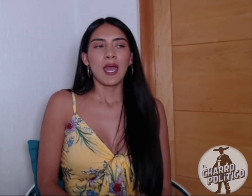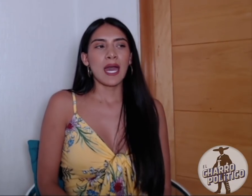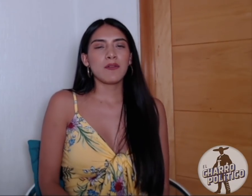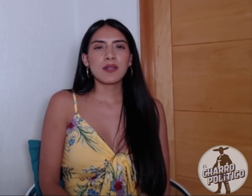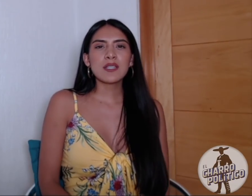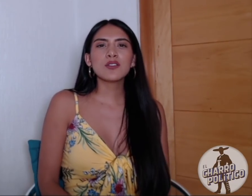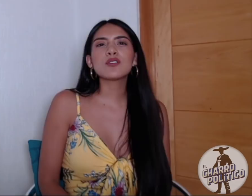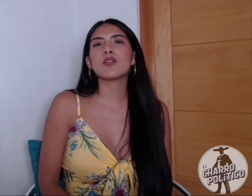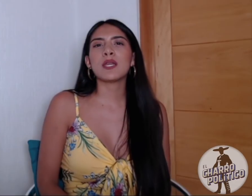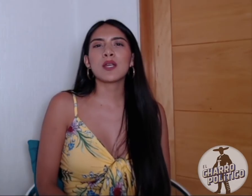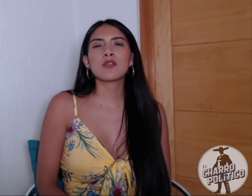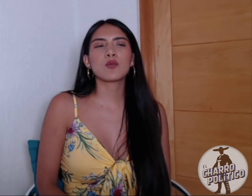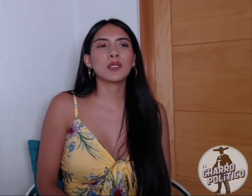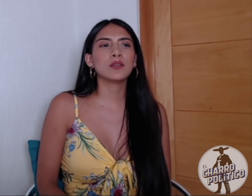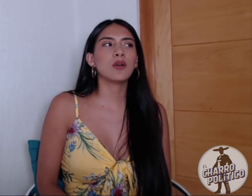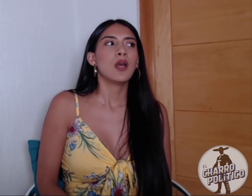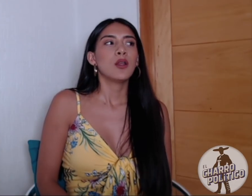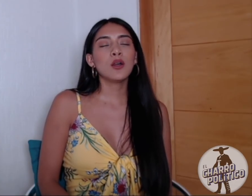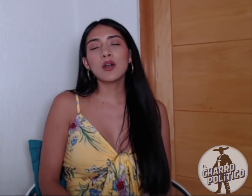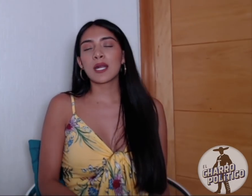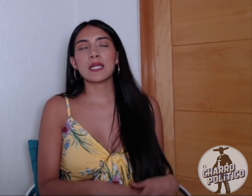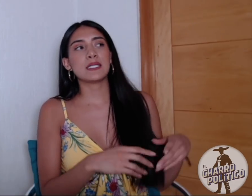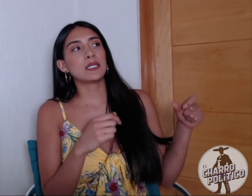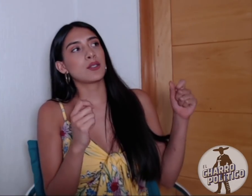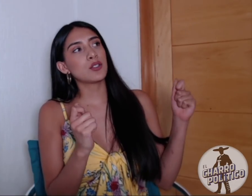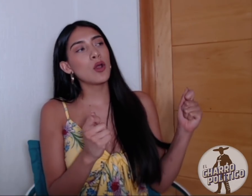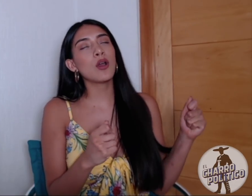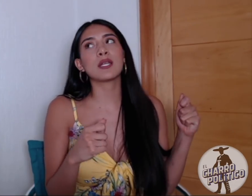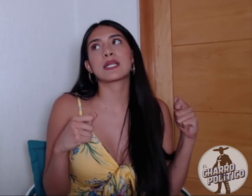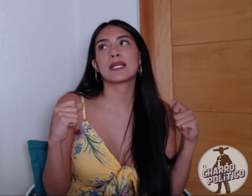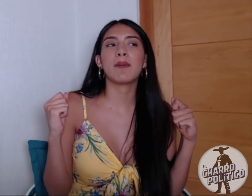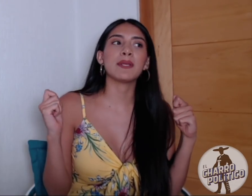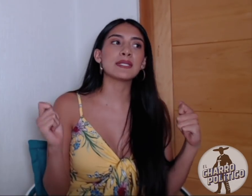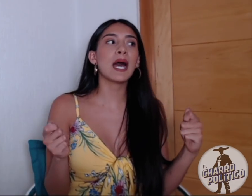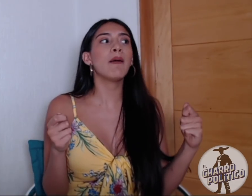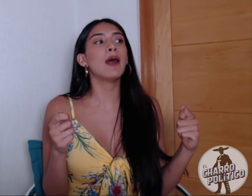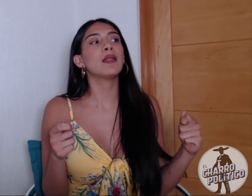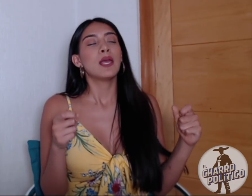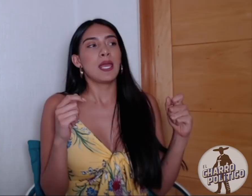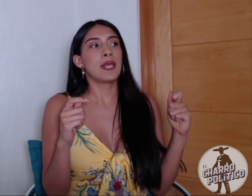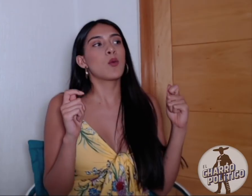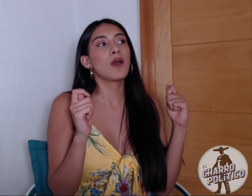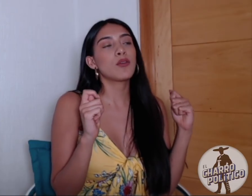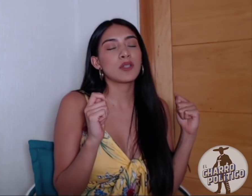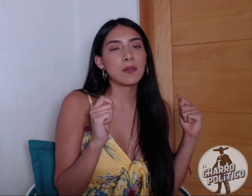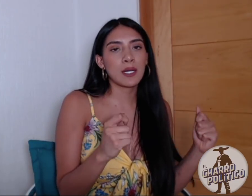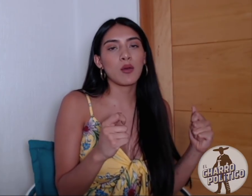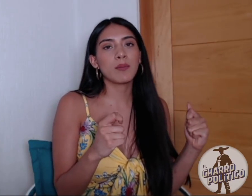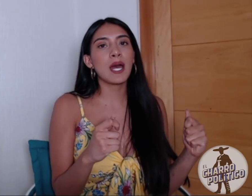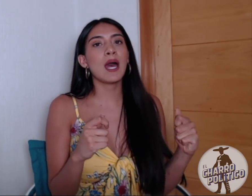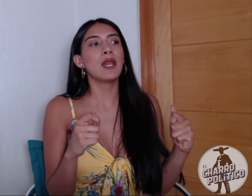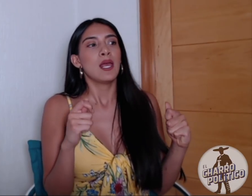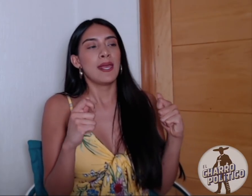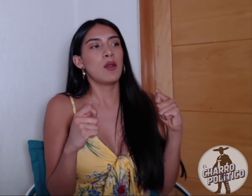que, a diferencia de otros gobiernos, cuando no, que las licitaciones, que se la pensaban, en cuánto los iban